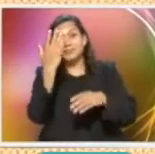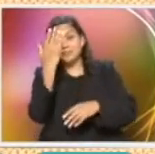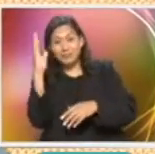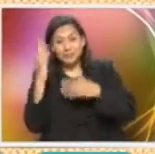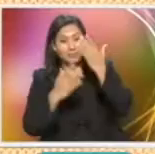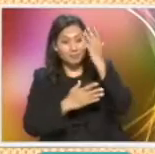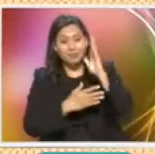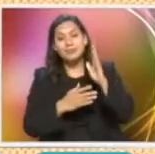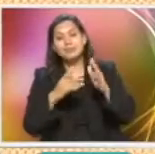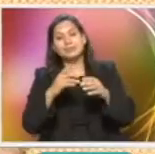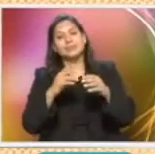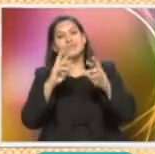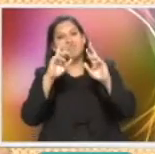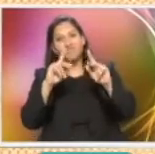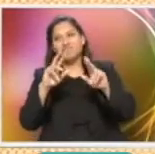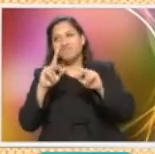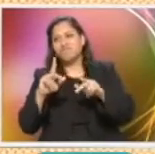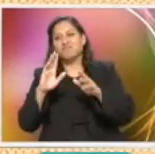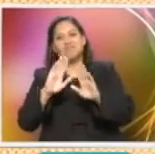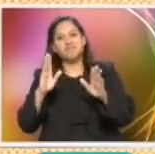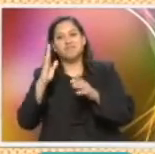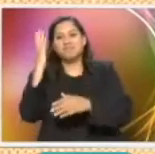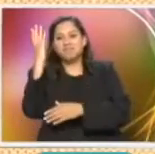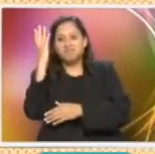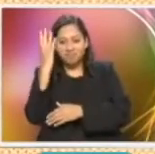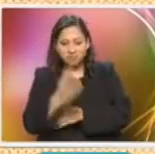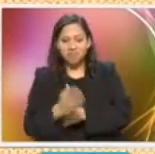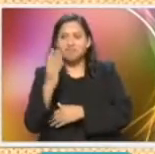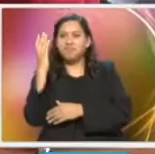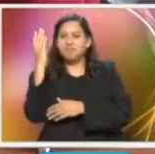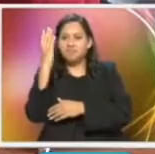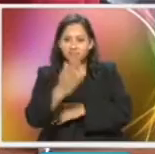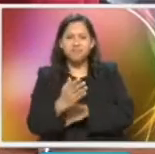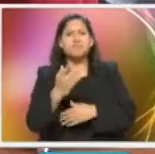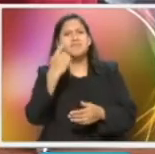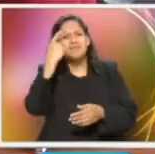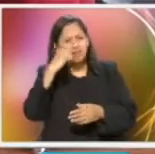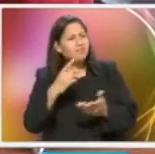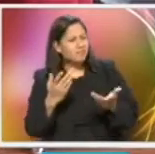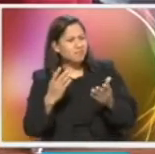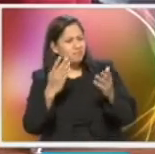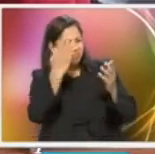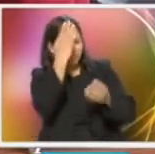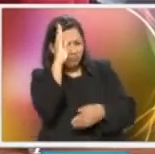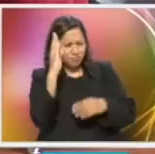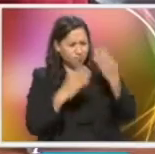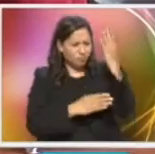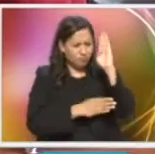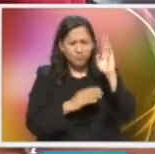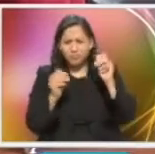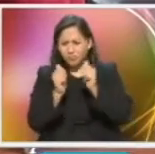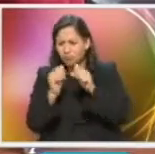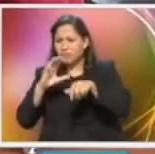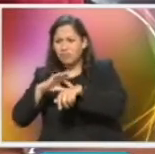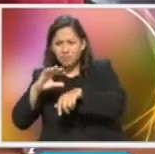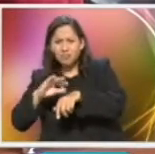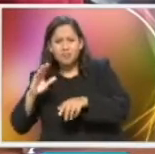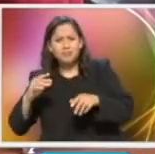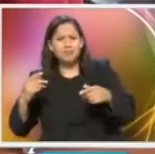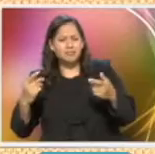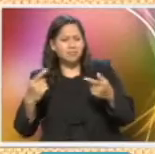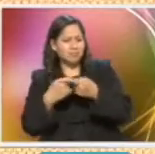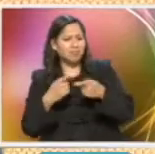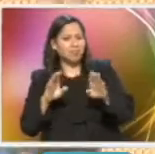términos generales, los estamos tumbando para... Los bosques, ¿qué tiene que ver el bosque con la vaca? Porque en algún